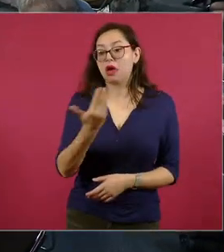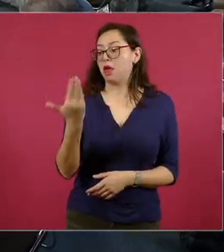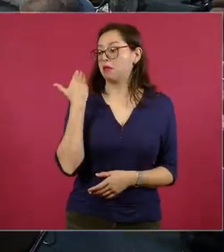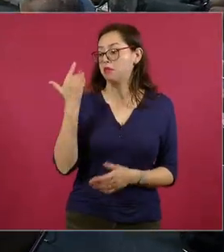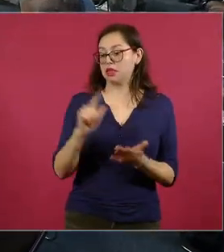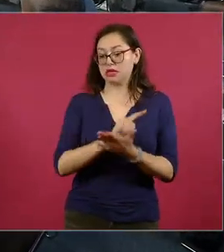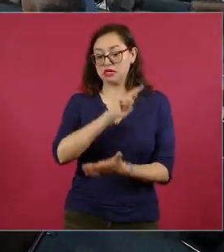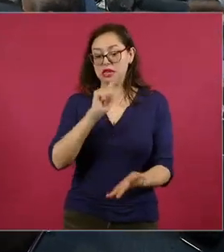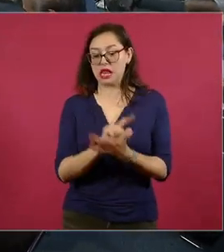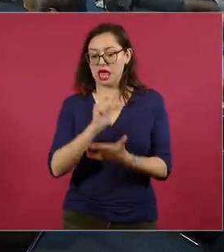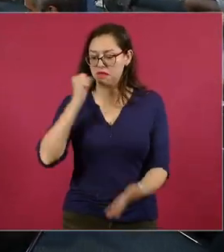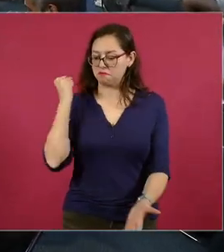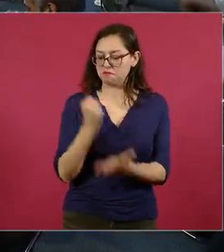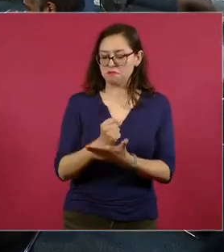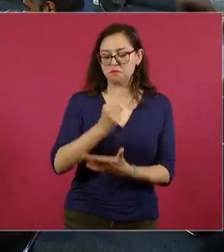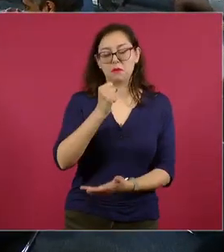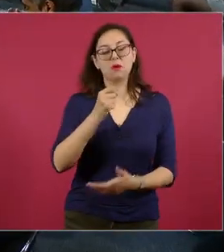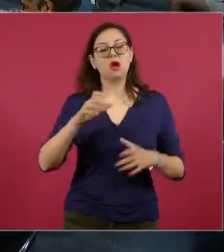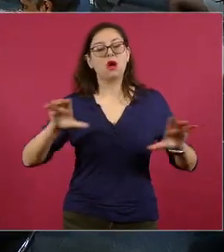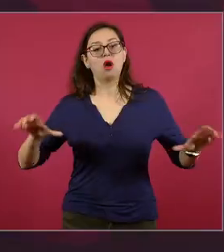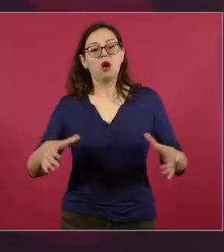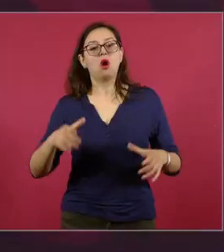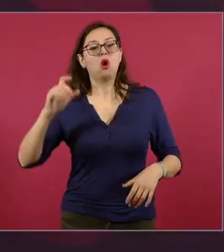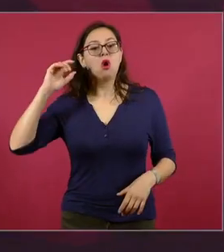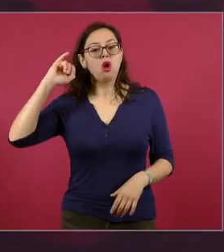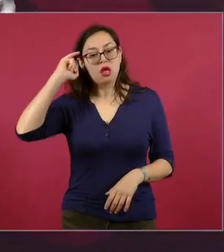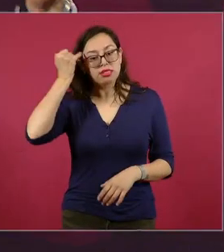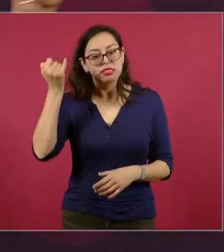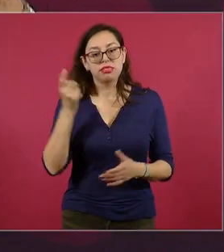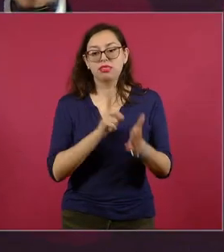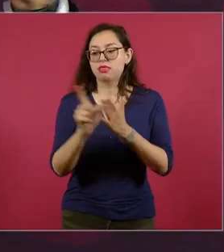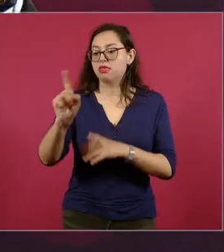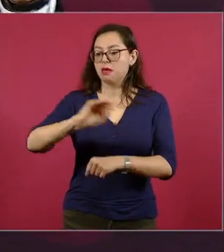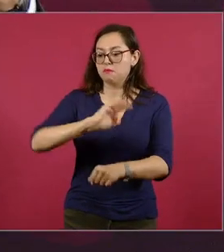pueblos indígenas en México. Y aún con